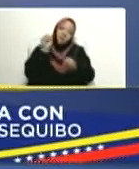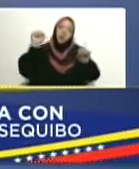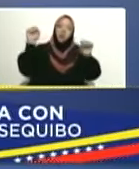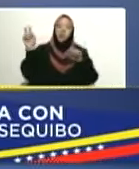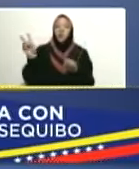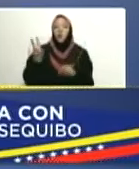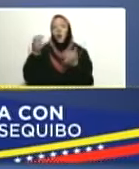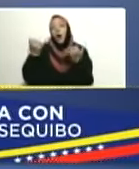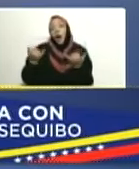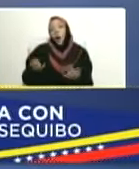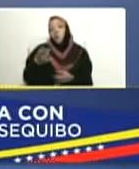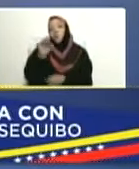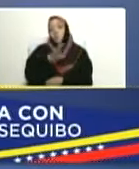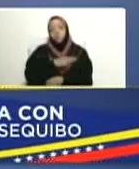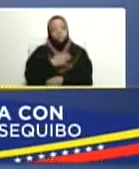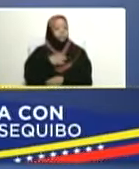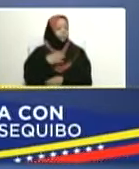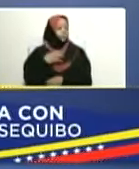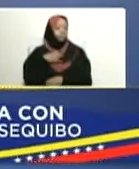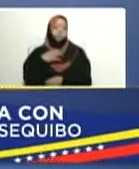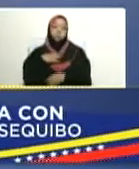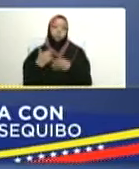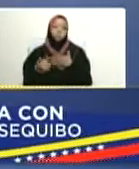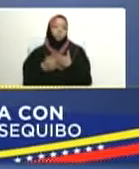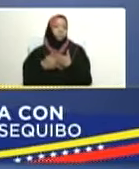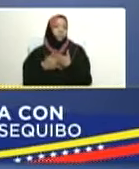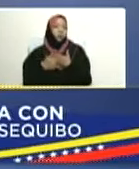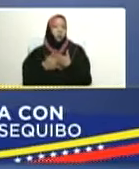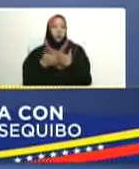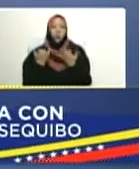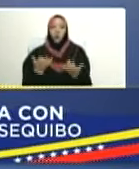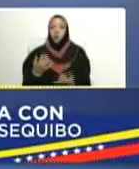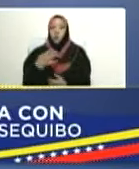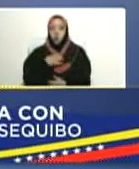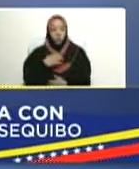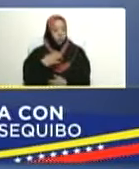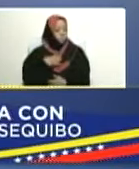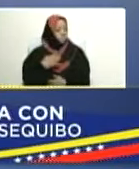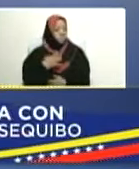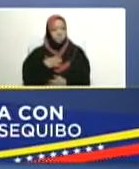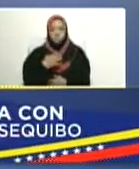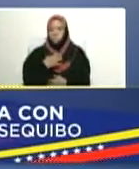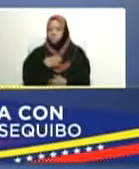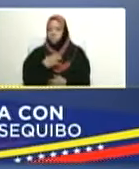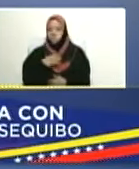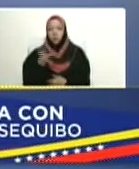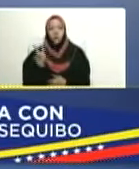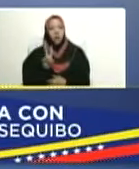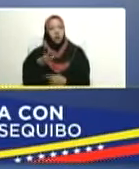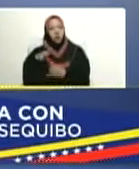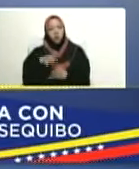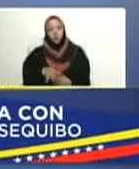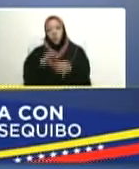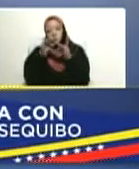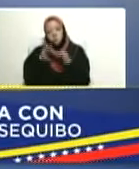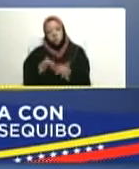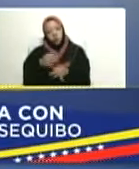esta oportunidad no van a poder con nosotros. En esta oportunidad no van a poder con Venezuela. Se los